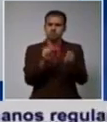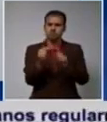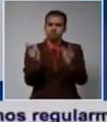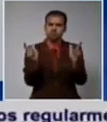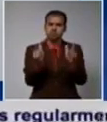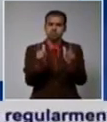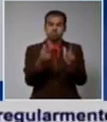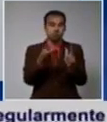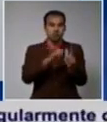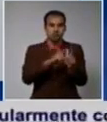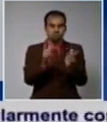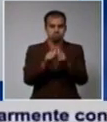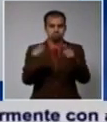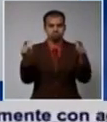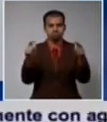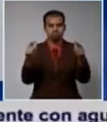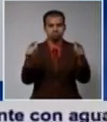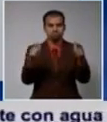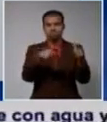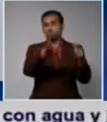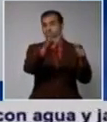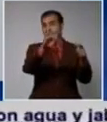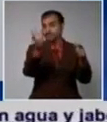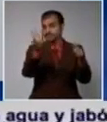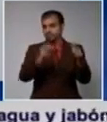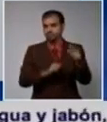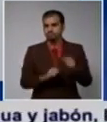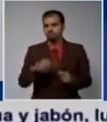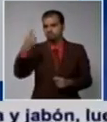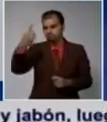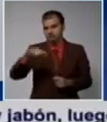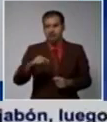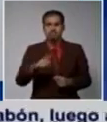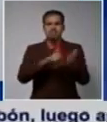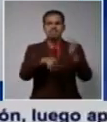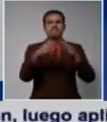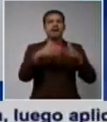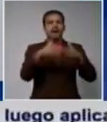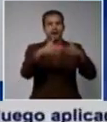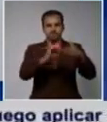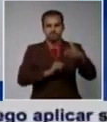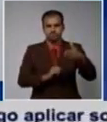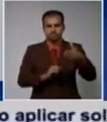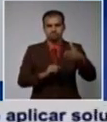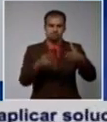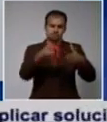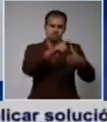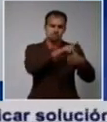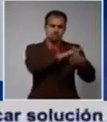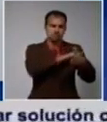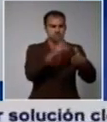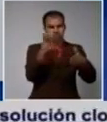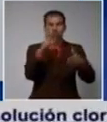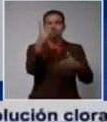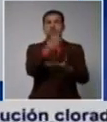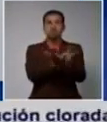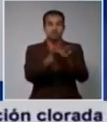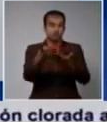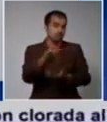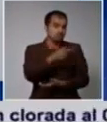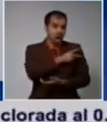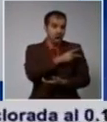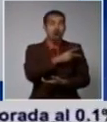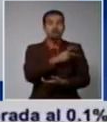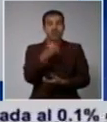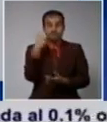ayer. Granma, que de hace varios días, desde hace por lo menos 2 semanas, incrementando el número